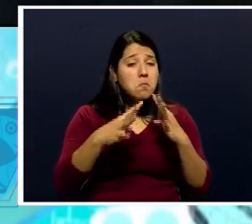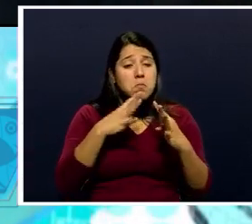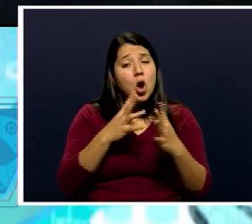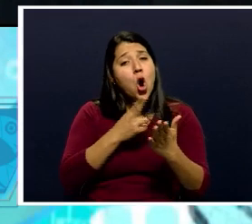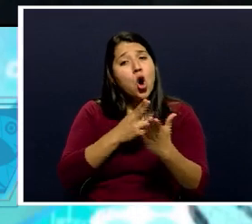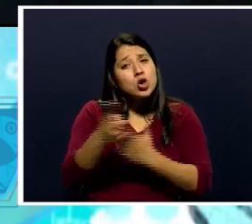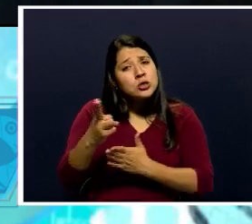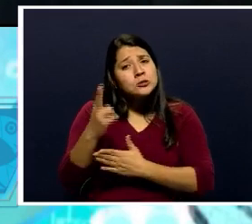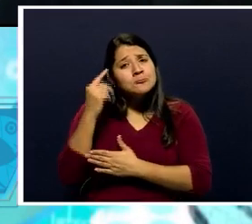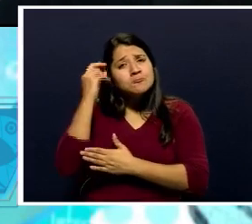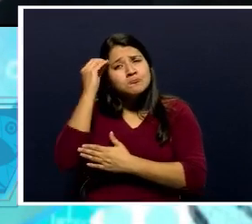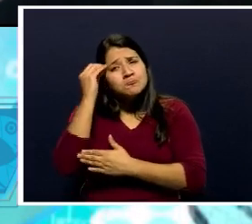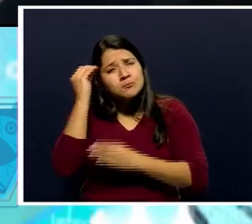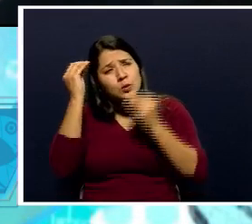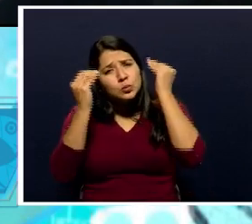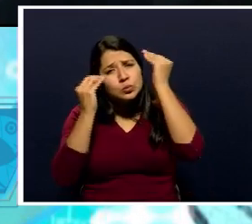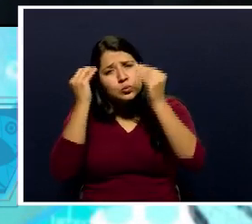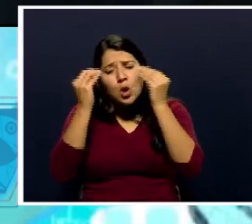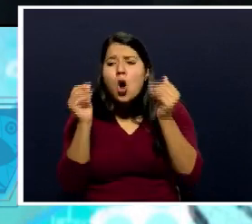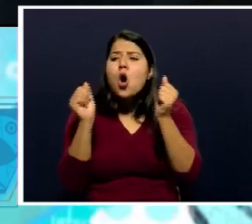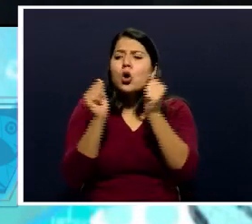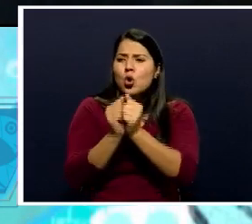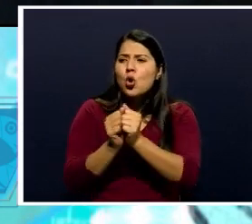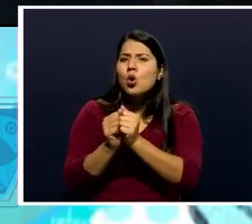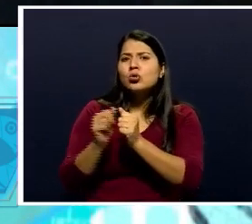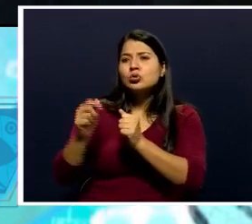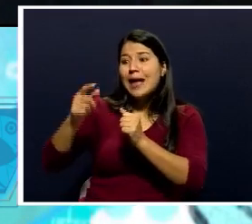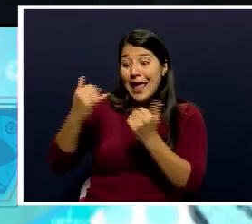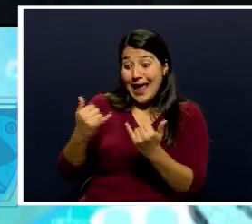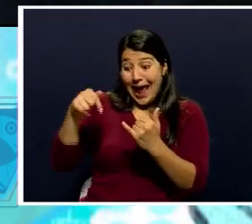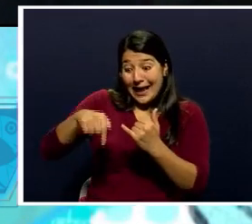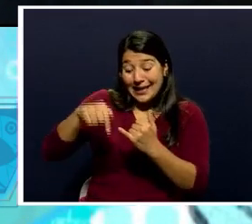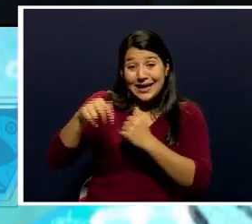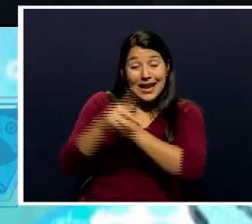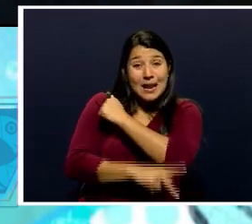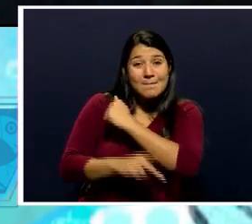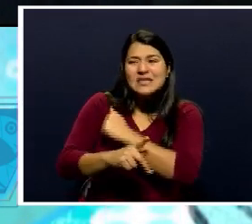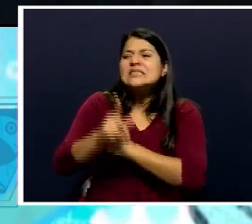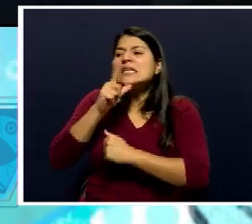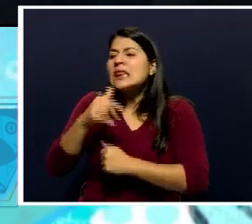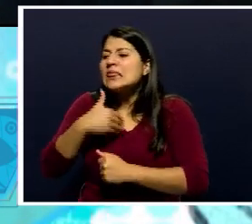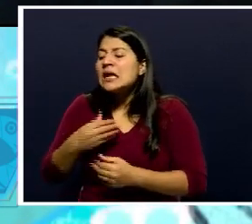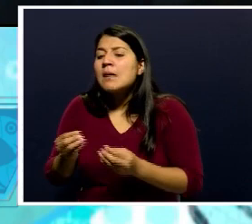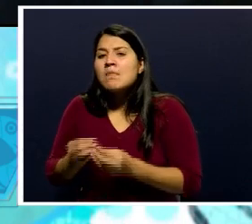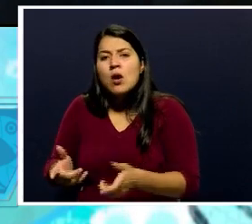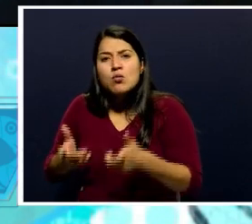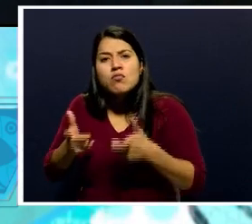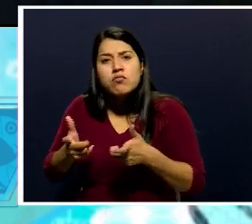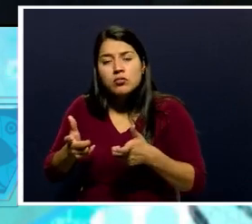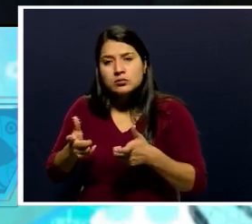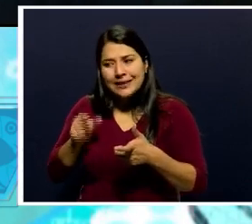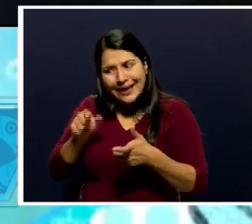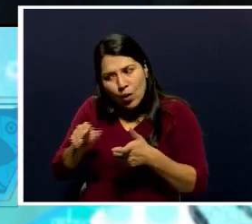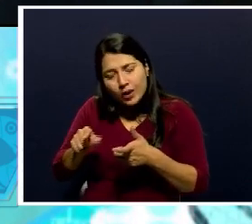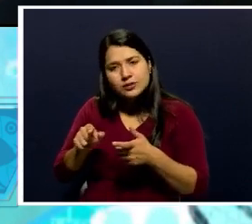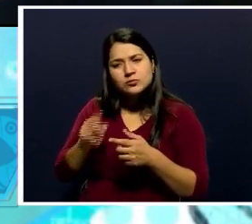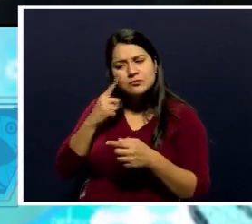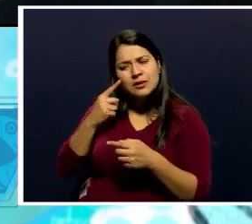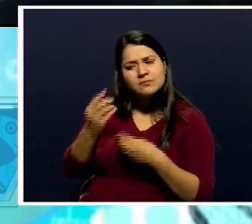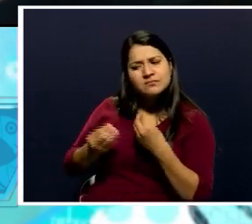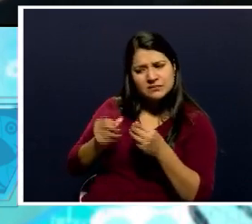concienzuda con los sectores que más acumulan riqueza en este país y que se han visto beneficiados de algunos tratamientos,